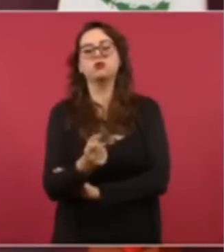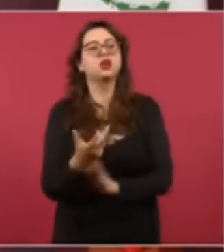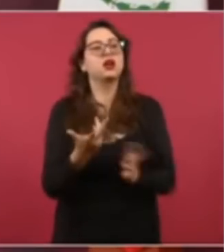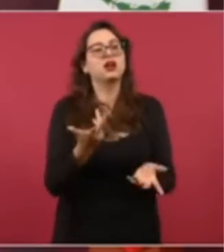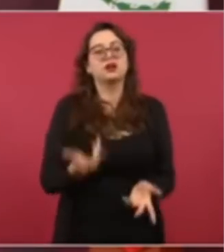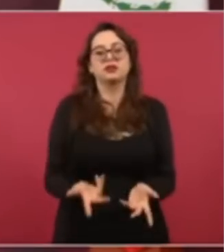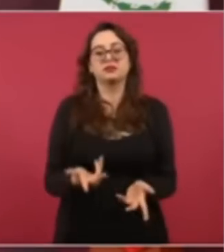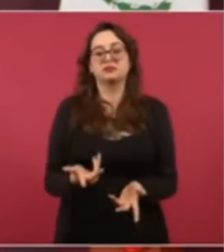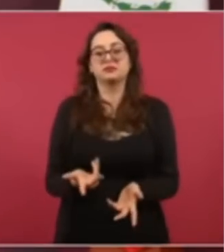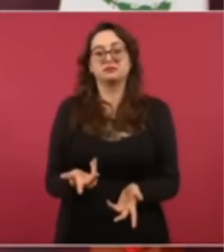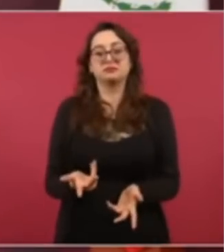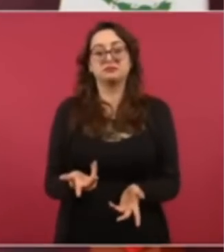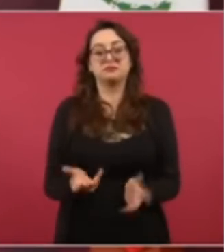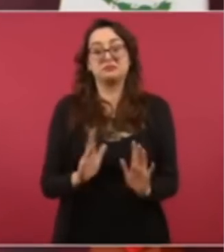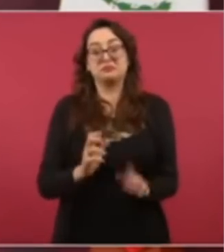Napoleón.